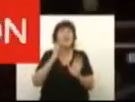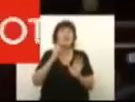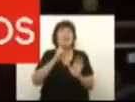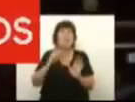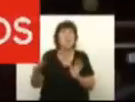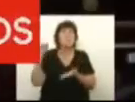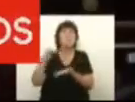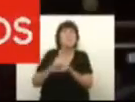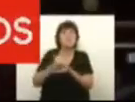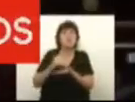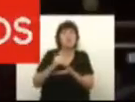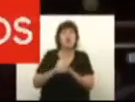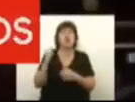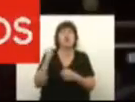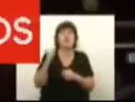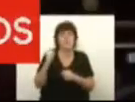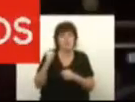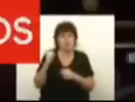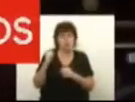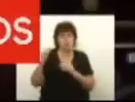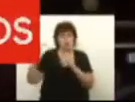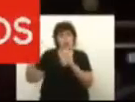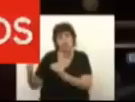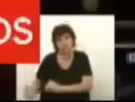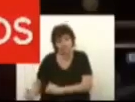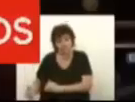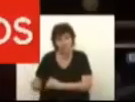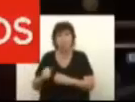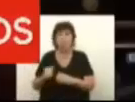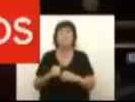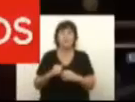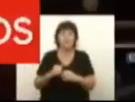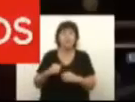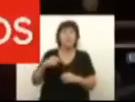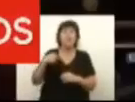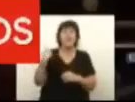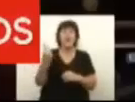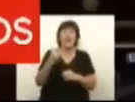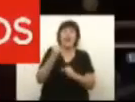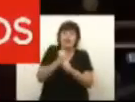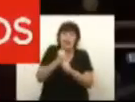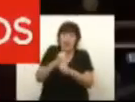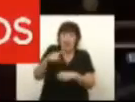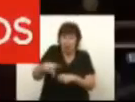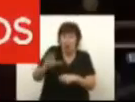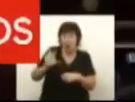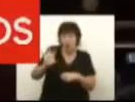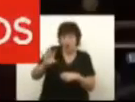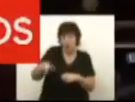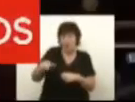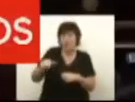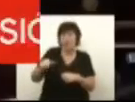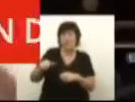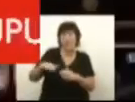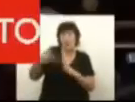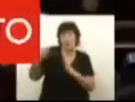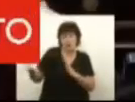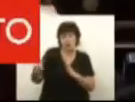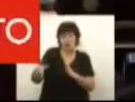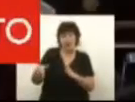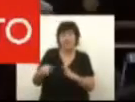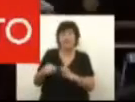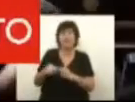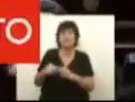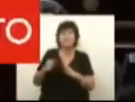están padeciendo los trabajadores, los sectores populares, con tarifazos, pulverización del salario, las jubilaciones, con lo